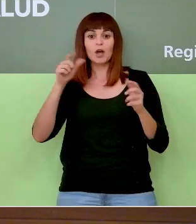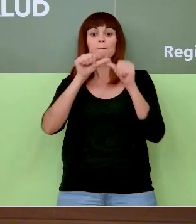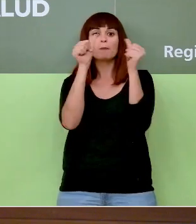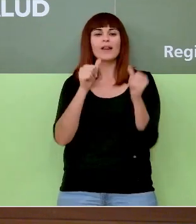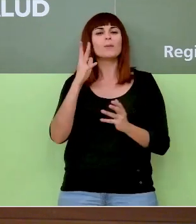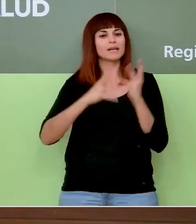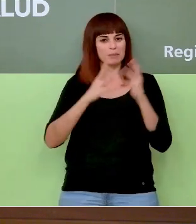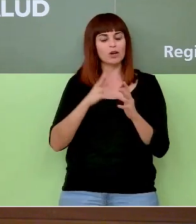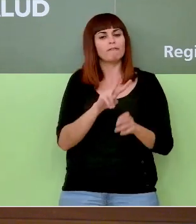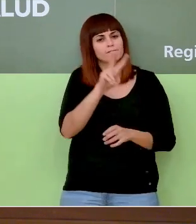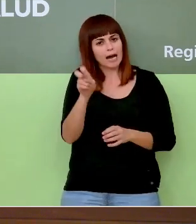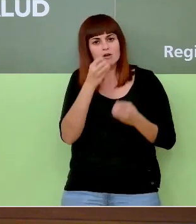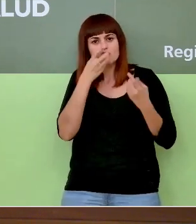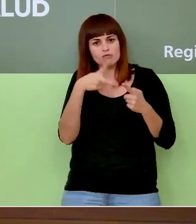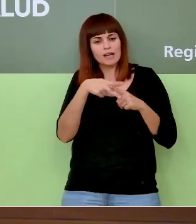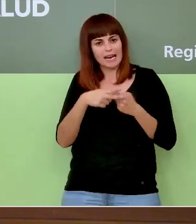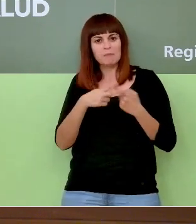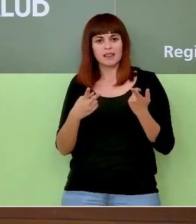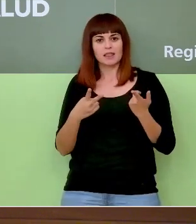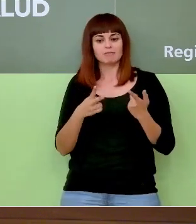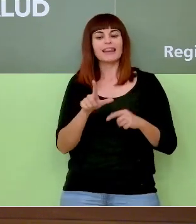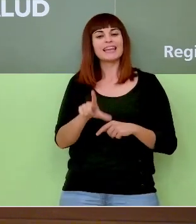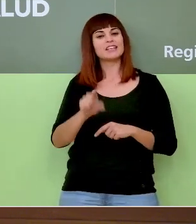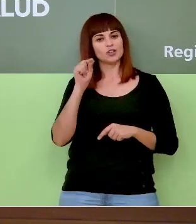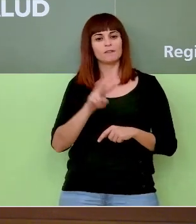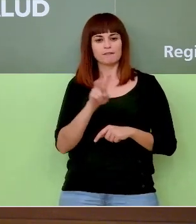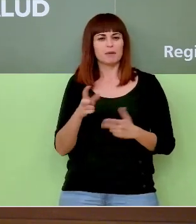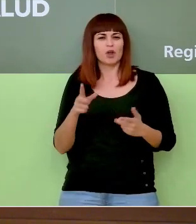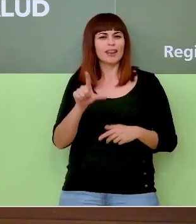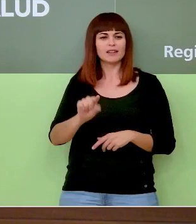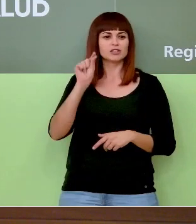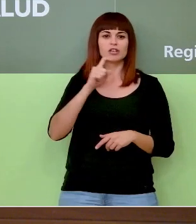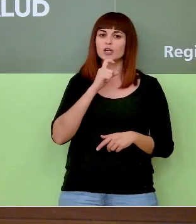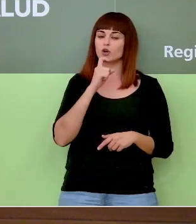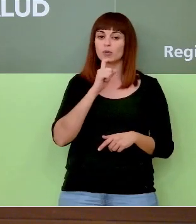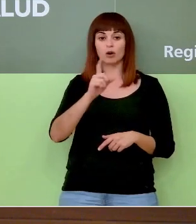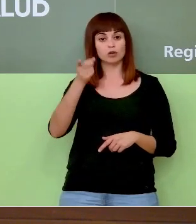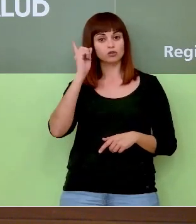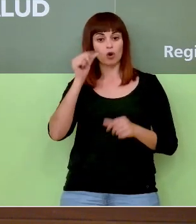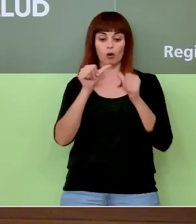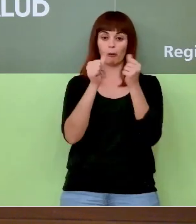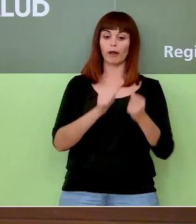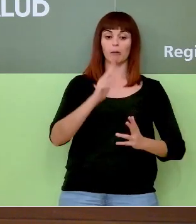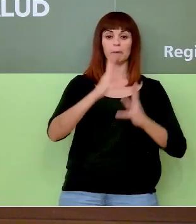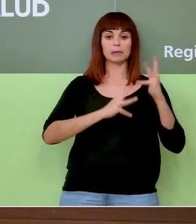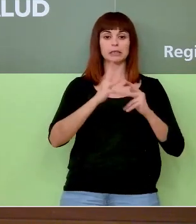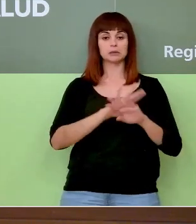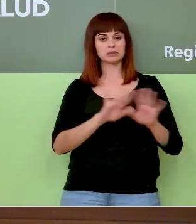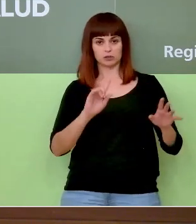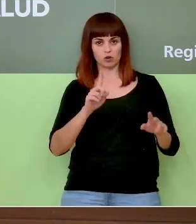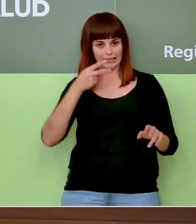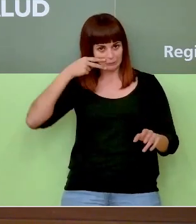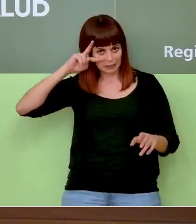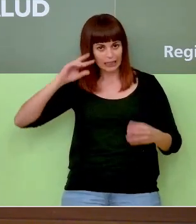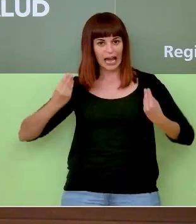bien como una herramienta que apoya la toma de decisiones, pero la toma de decisiones se tiene que basar no solamente en modelos matemáticos, sino en la experiencia en la